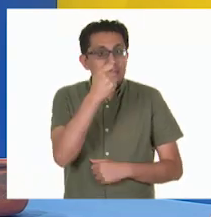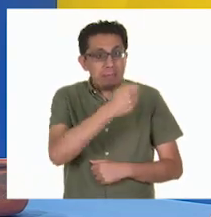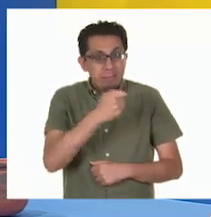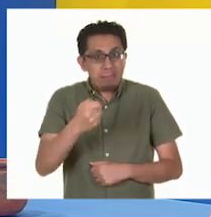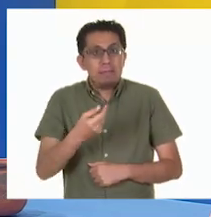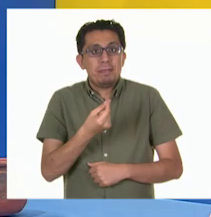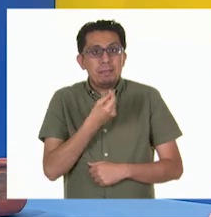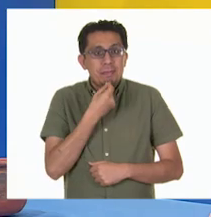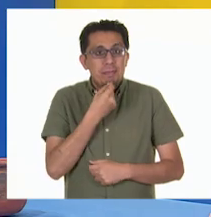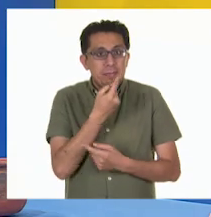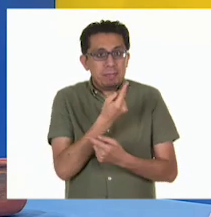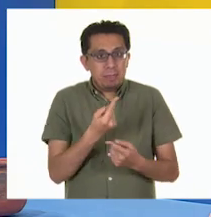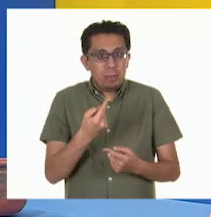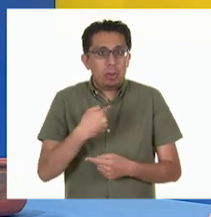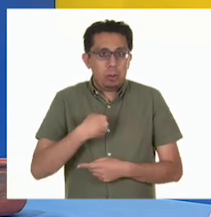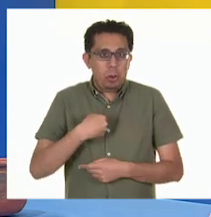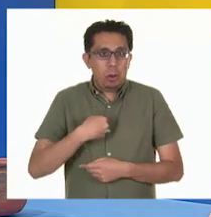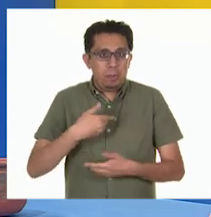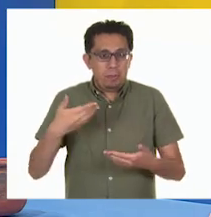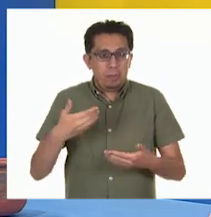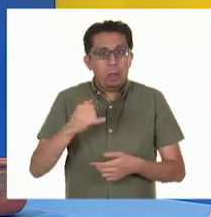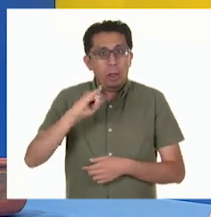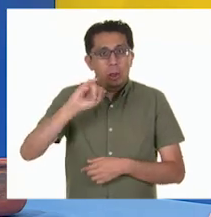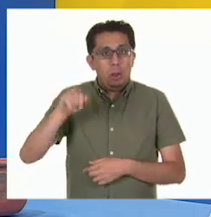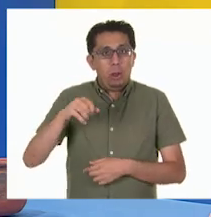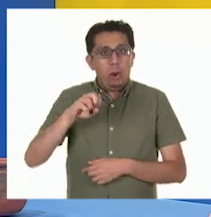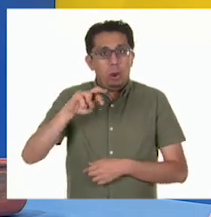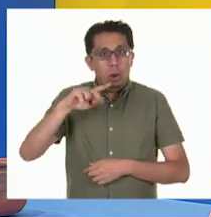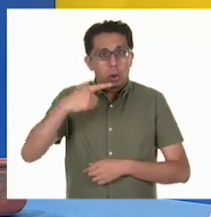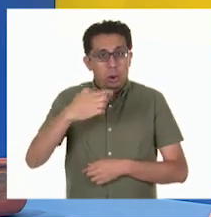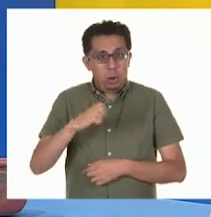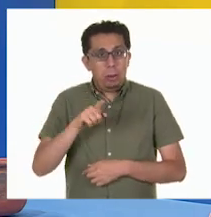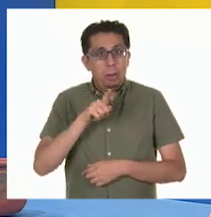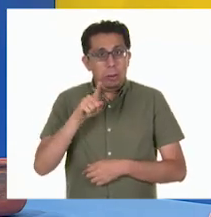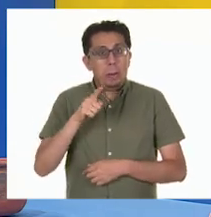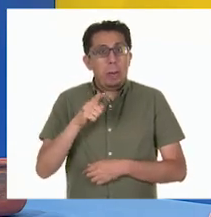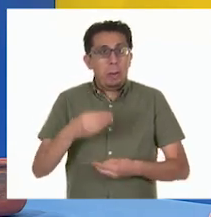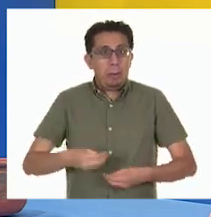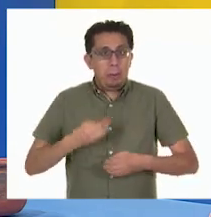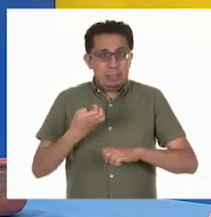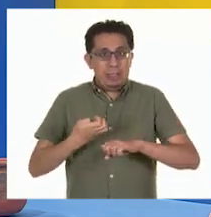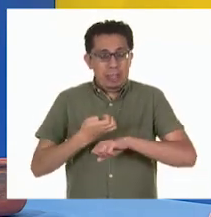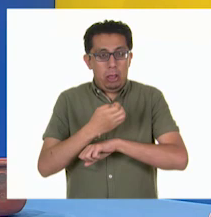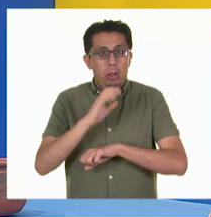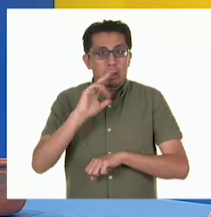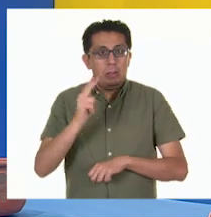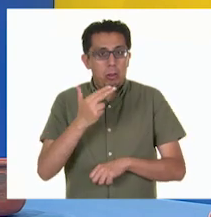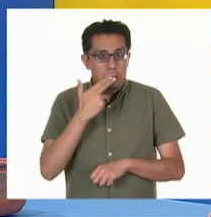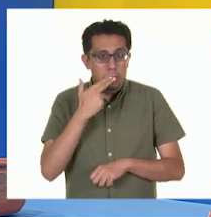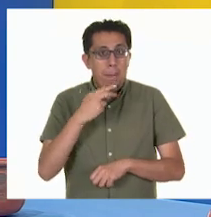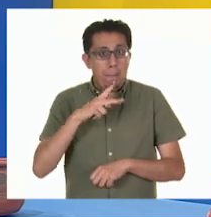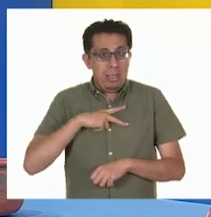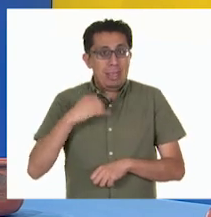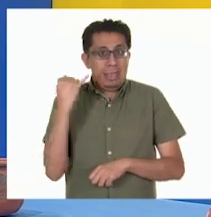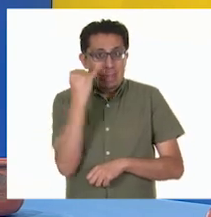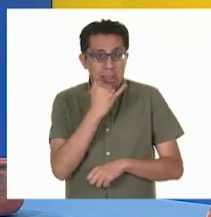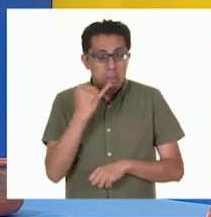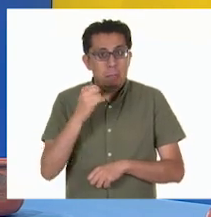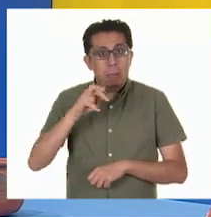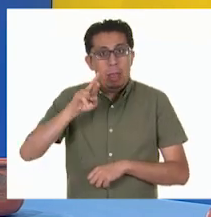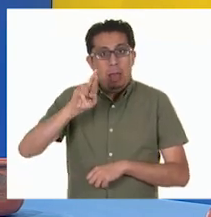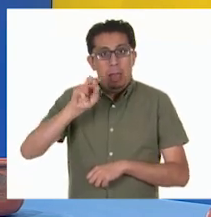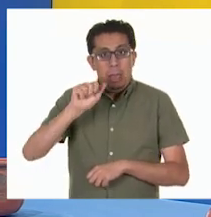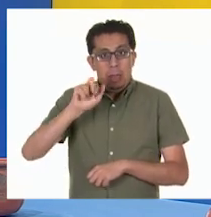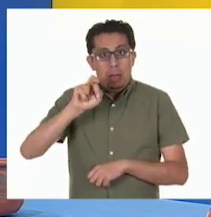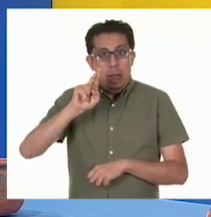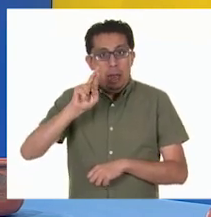niños. Yo soy Jorge Sánchez Palma, vivo en el Muracharachi, en el estado de Chihuahua. Hablo la lengua rarámuri y estoy muy